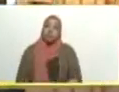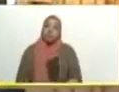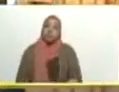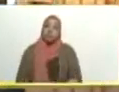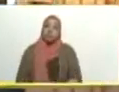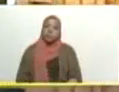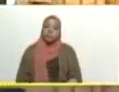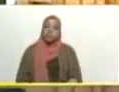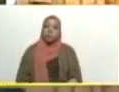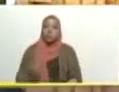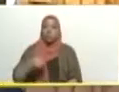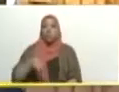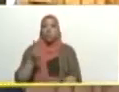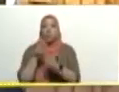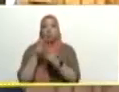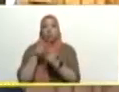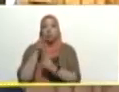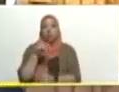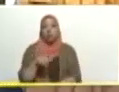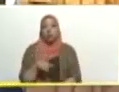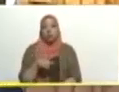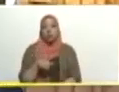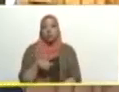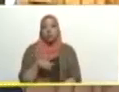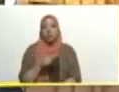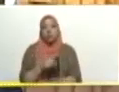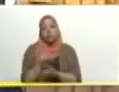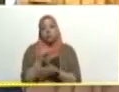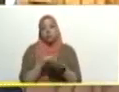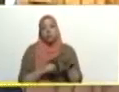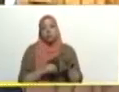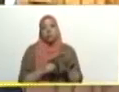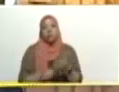Yo lo conocí aquí, cuando firmaron.